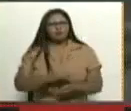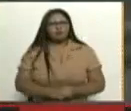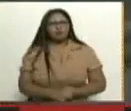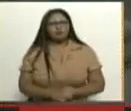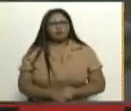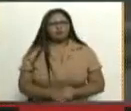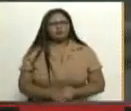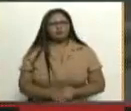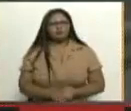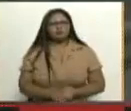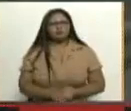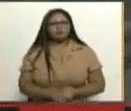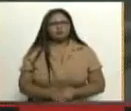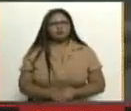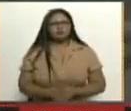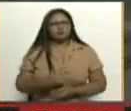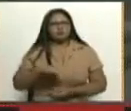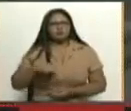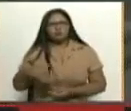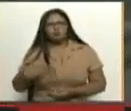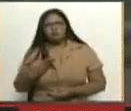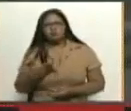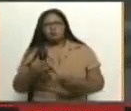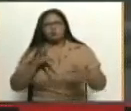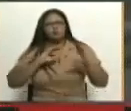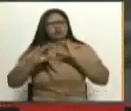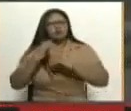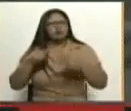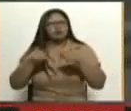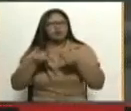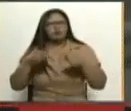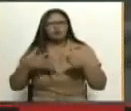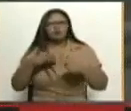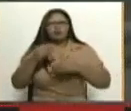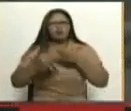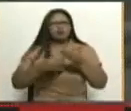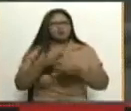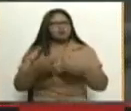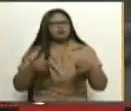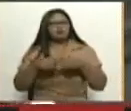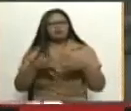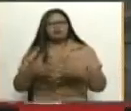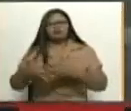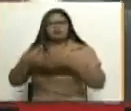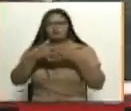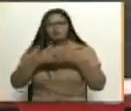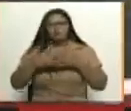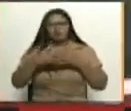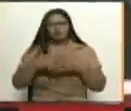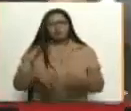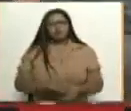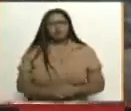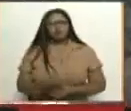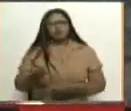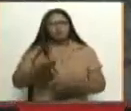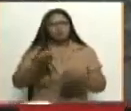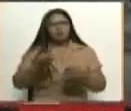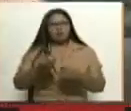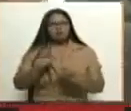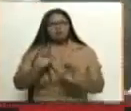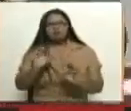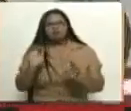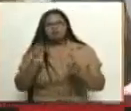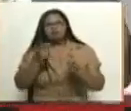dentro de las internas republicanas, ¿no? Ahí hay muy posible que Estados Unidos busque tratar de olvidar el